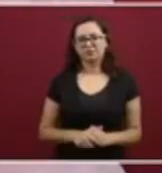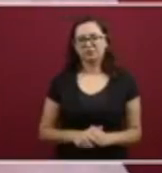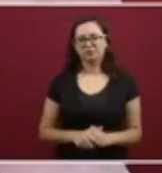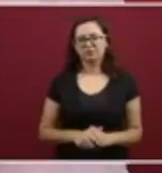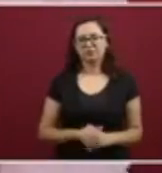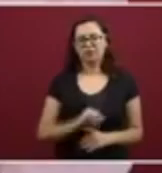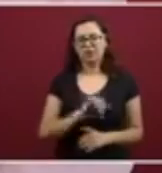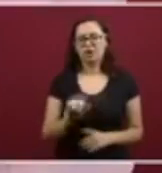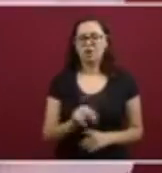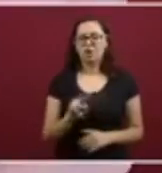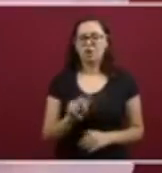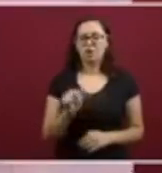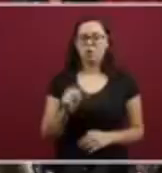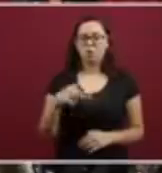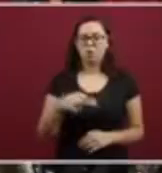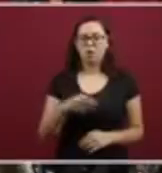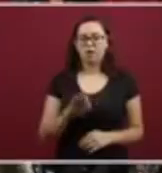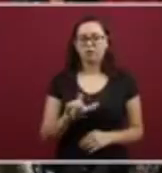Juan Flores Pacheco.